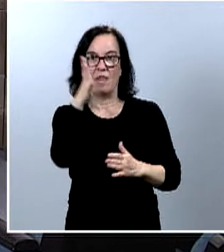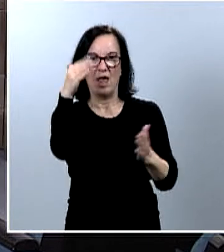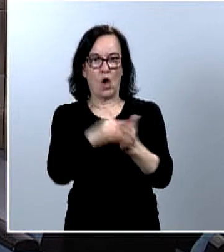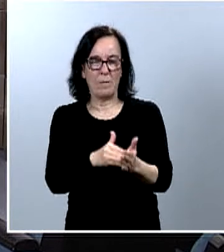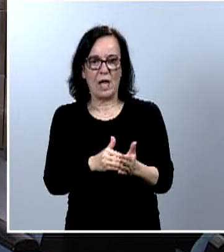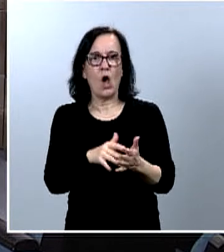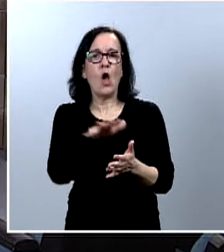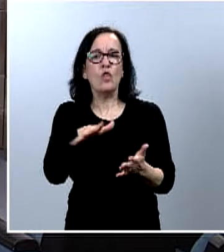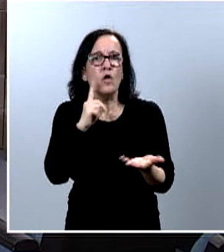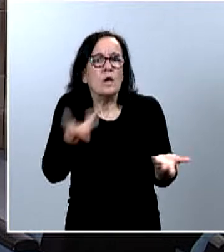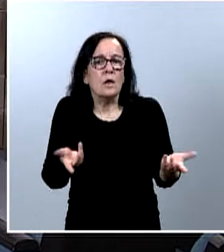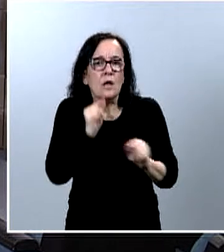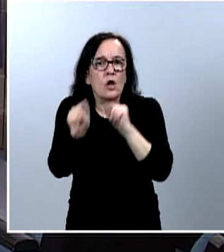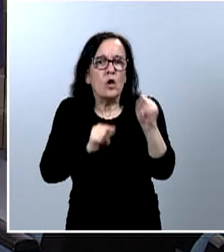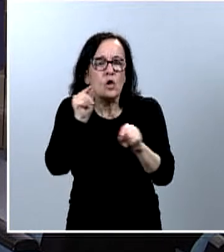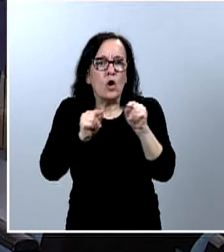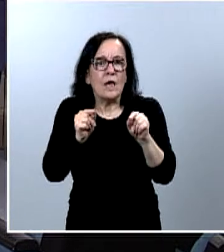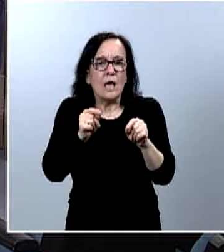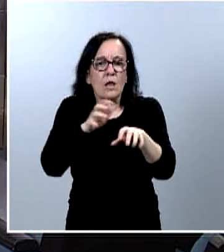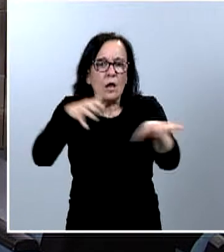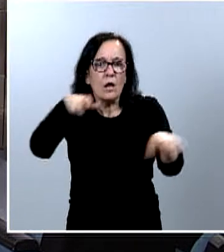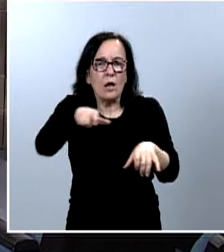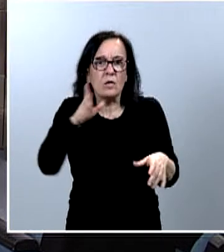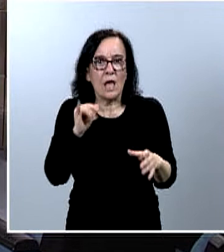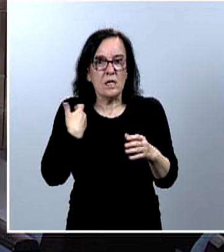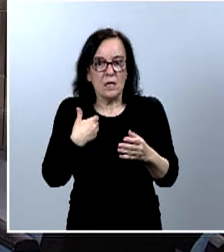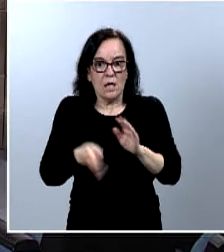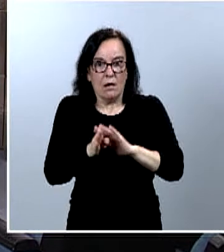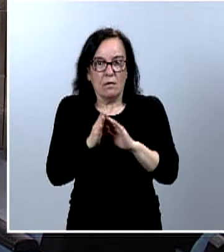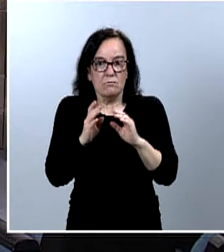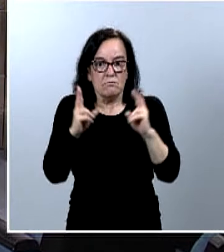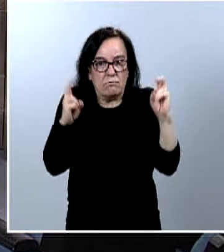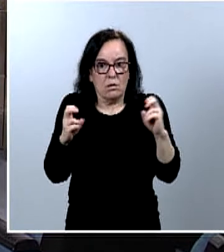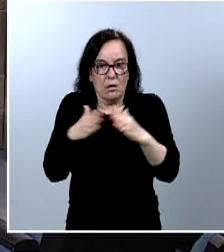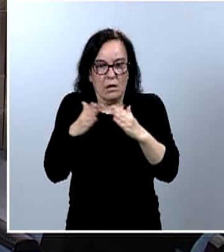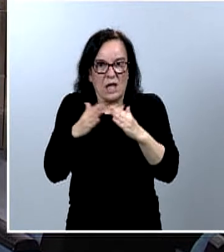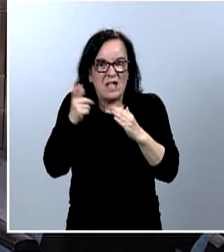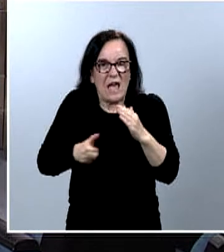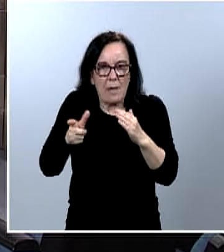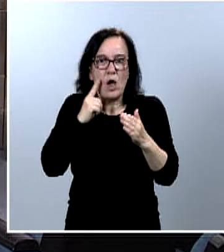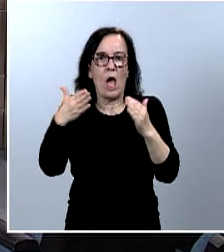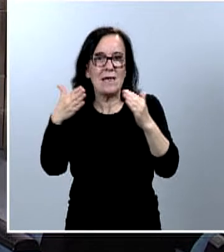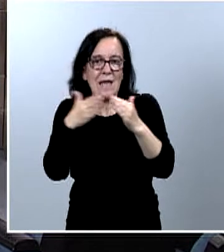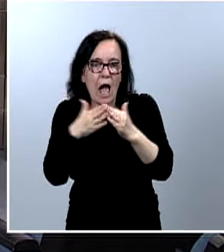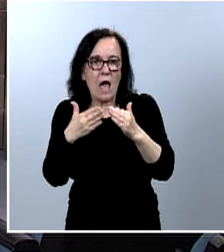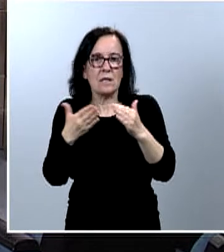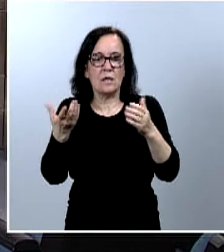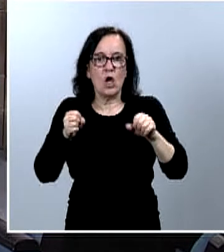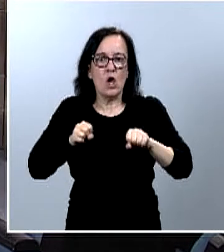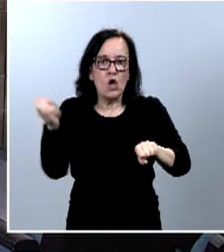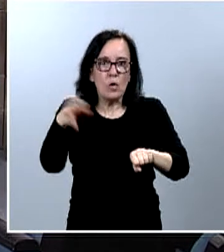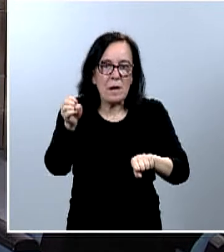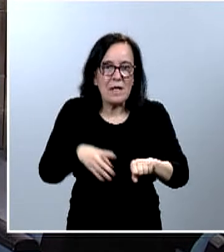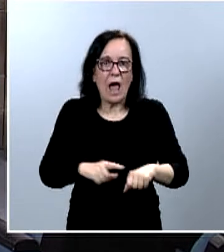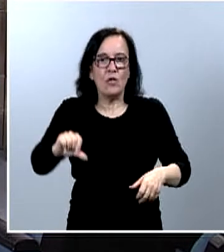sigue contagiando la población si llevamos tanto tiempo encerrados? ¿En las casas, en los supermercados, en los hospitales?